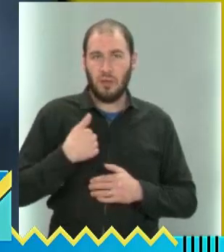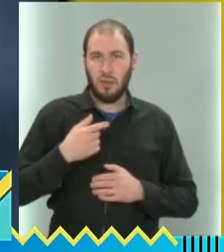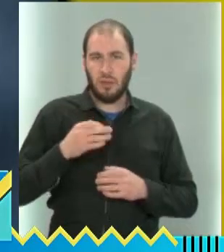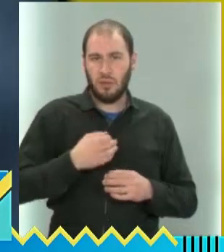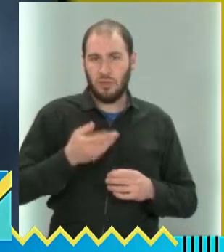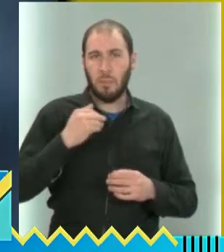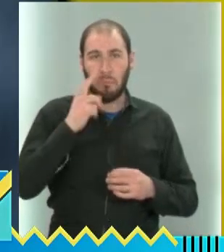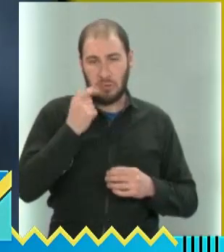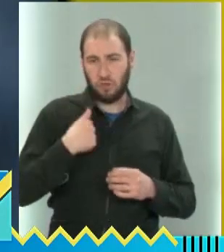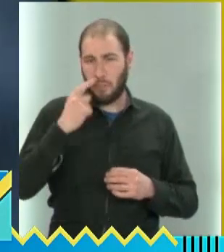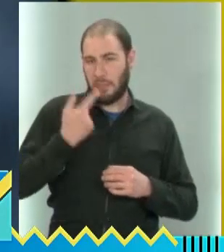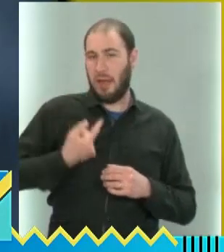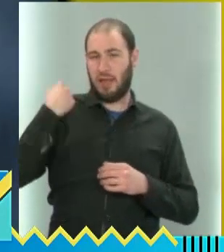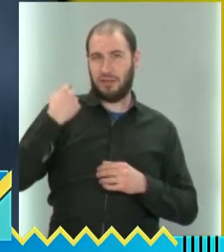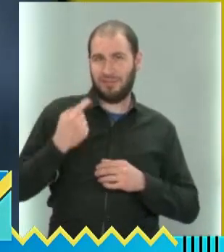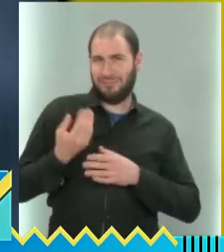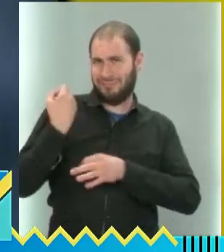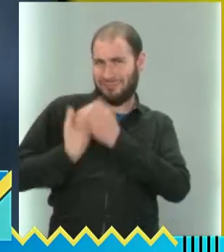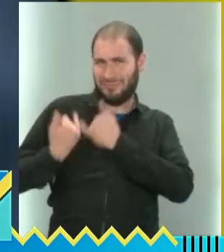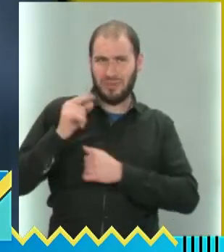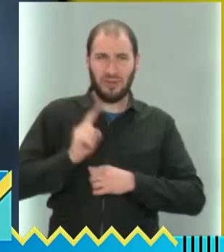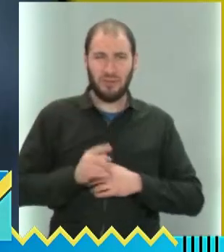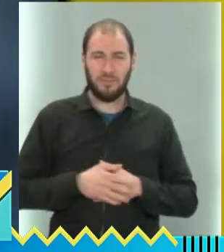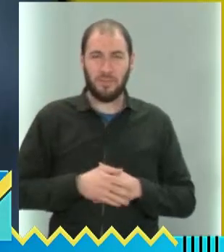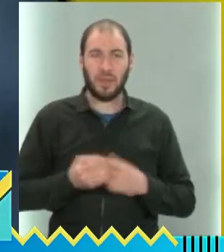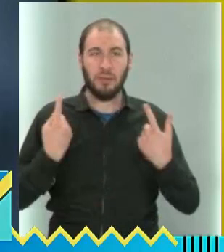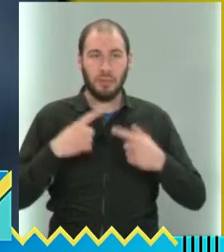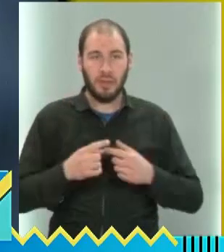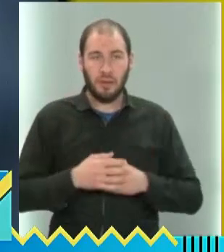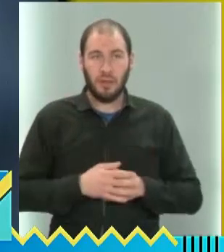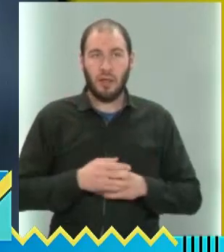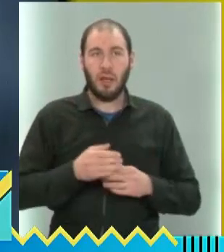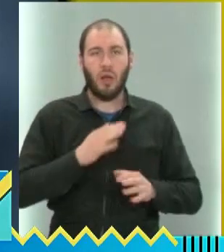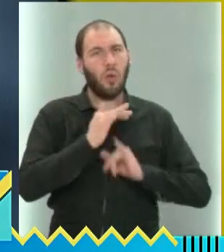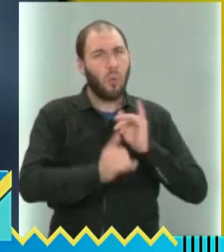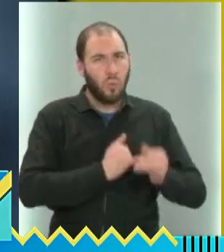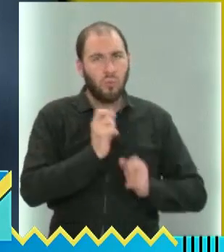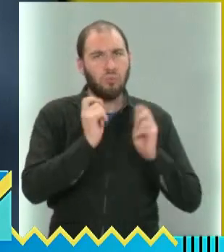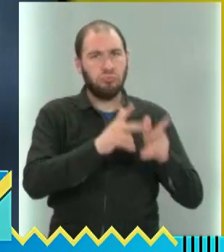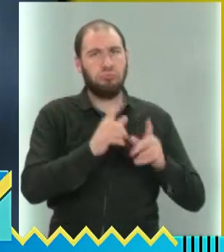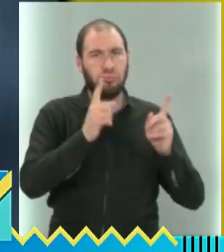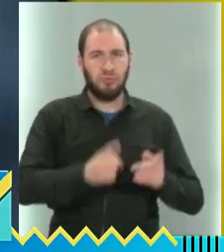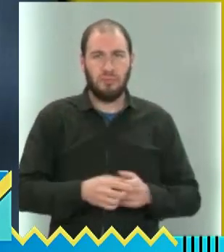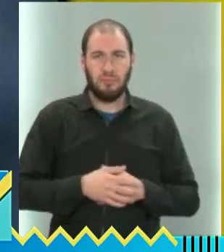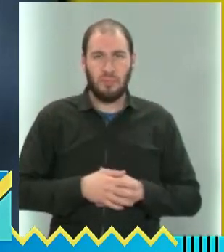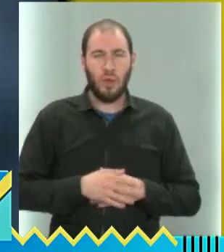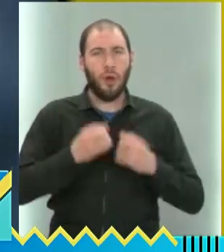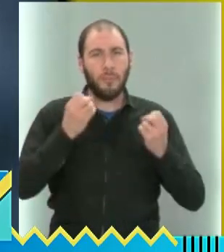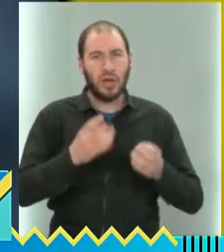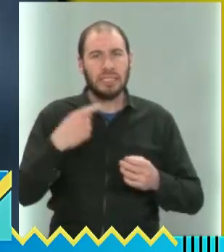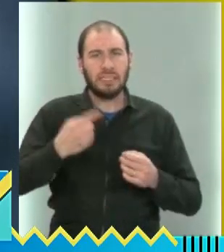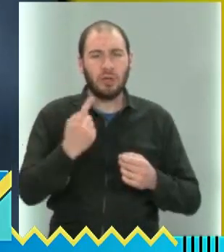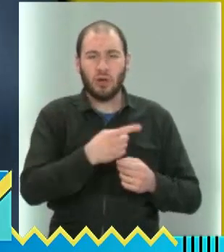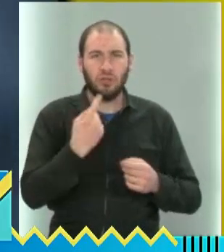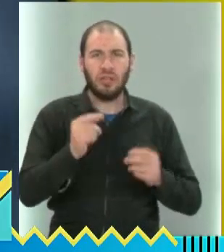hacérselo a mi viejo, por ejemplo. Planteamientos. Pero en todos esos planteamientos también está el por qué siempre nosotros